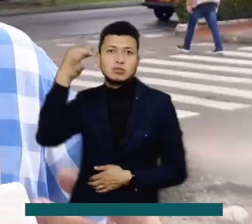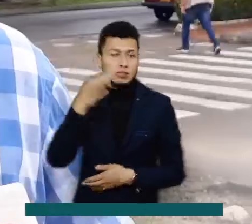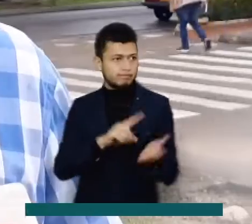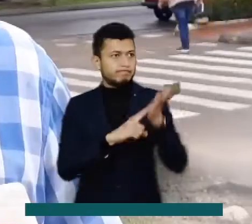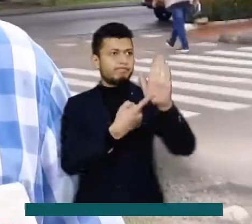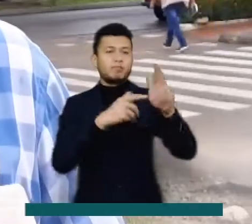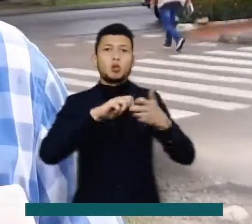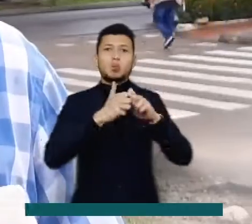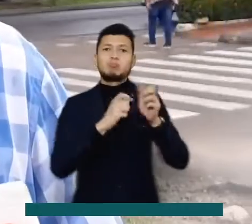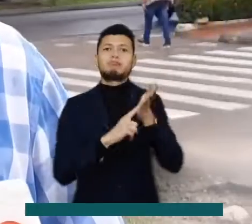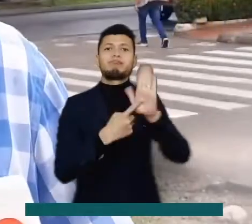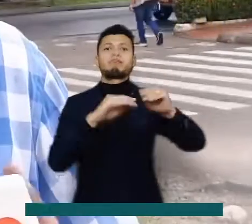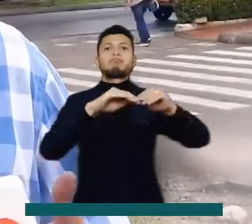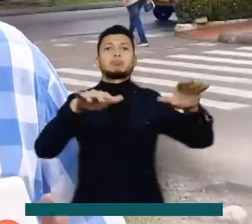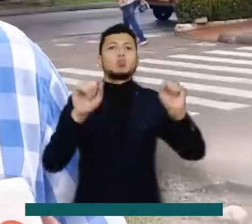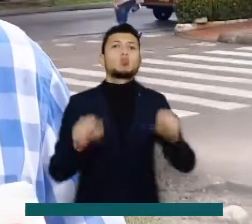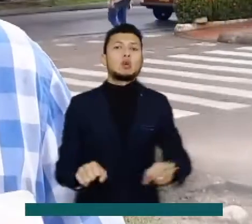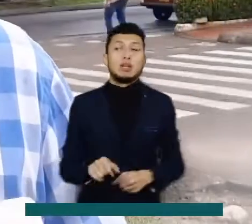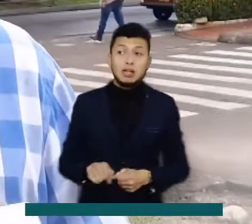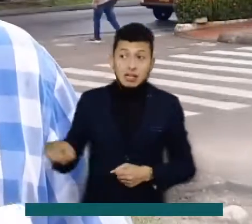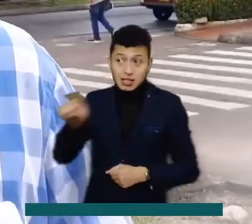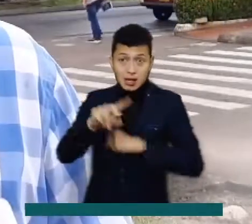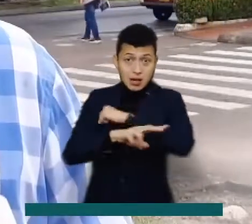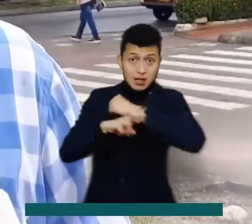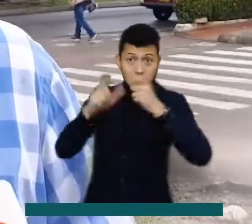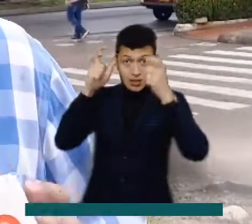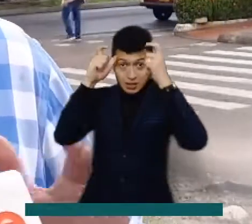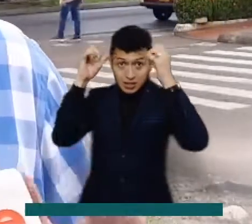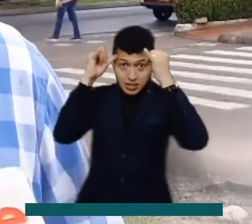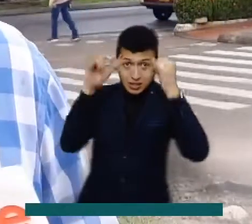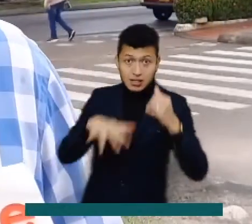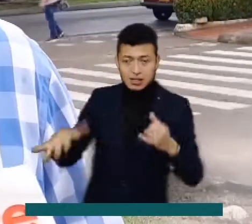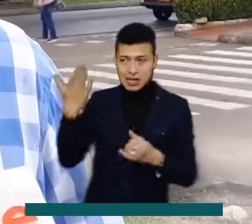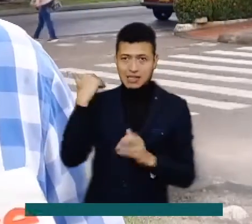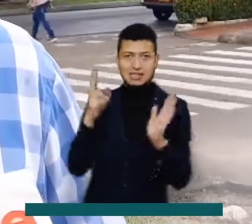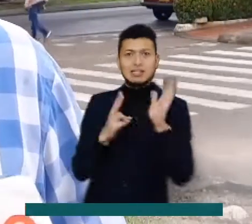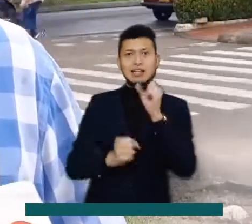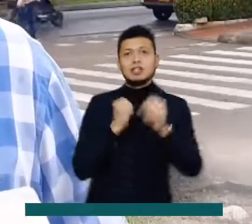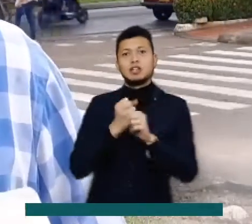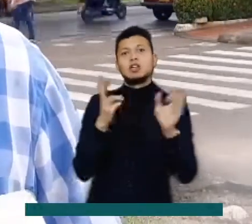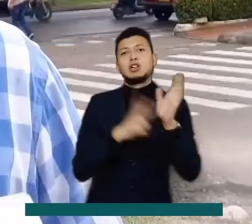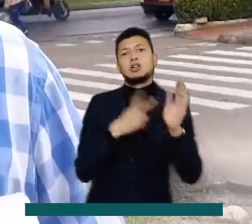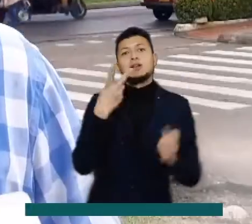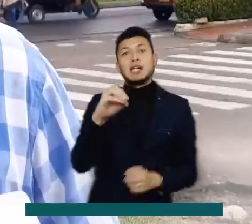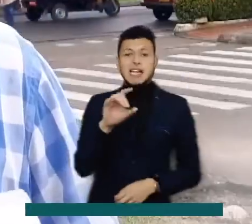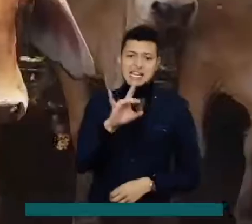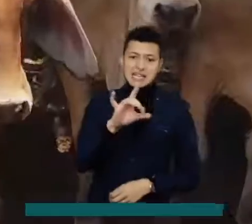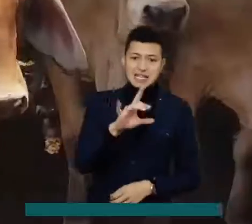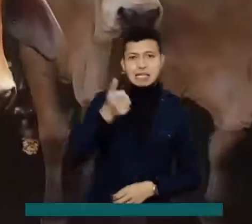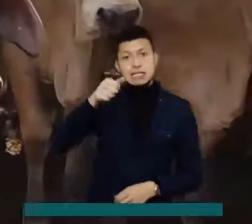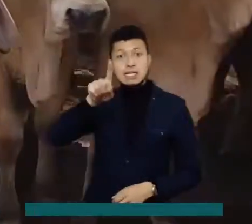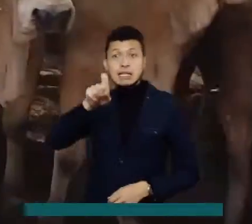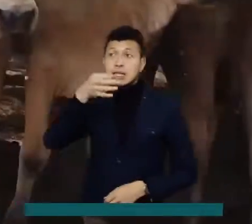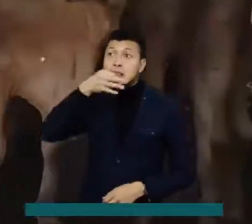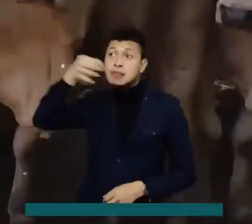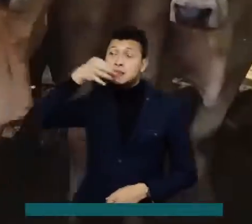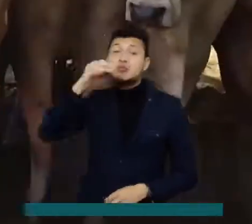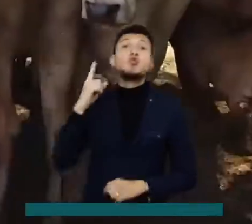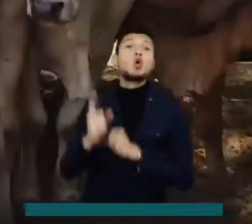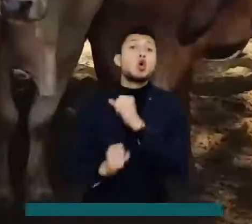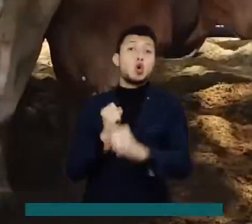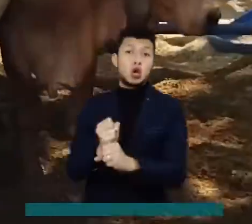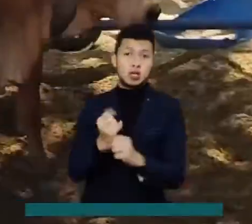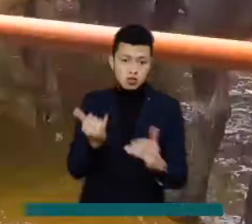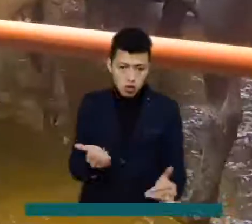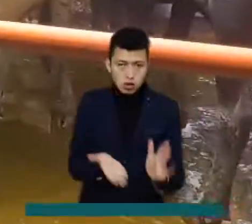denuncia para poder visibilizar este problema, teniendo en cuenta que el abigeato en el año 2020 solamente presentaba entre 15 y 16 denuncias al año.